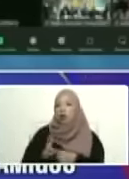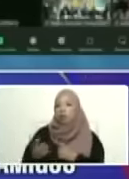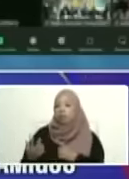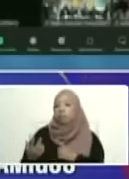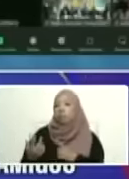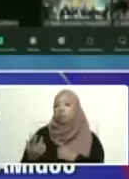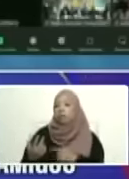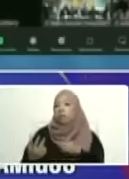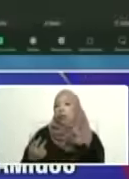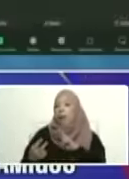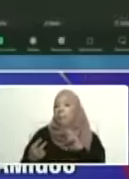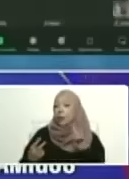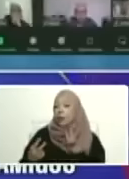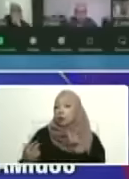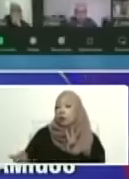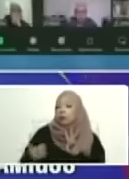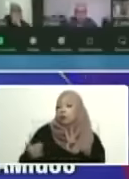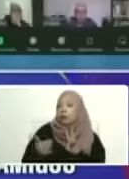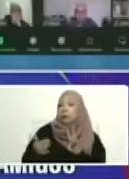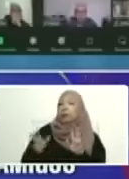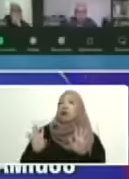La ExxonMobil mete varios barcos.